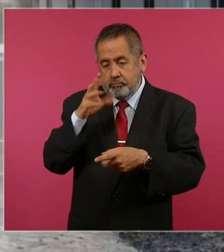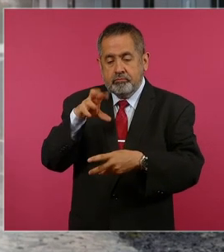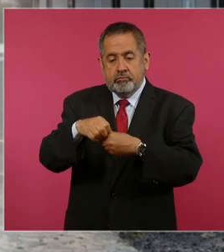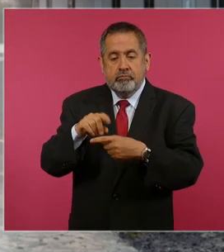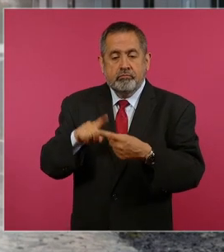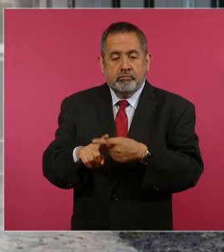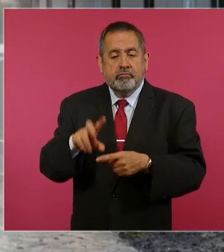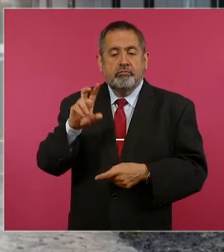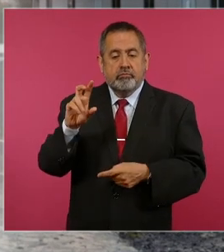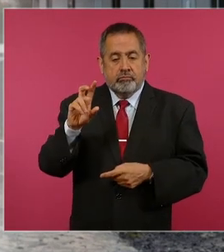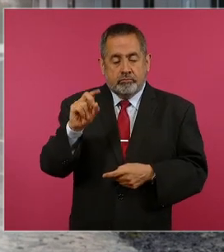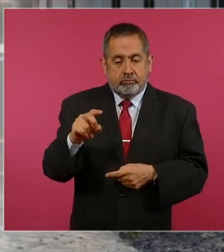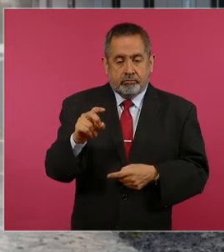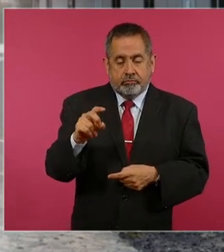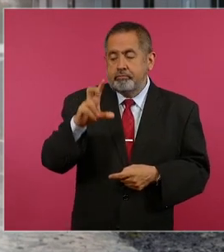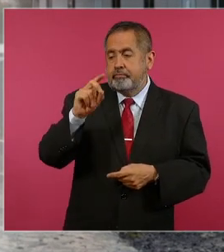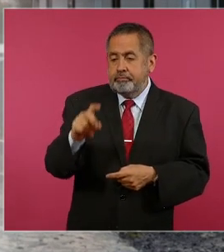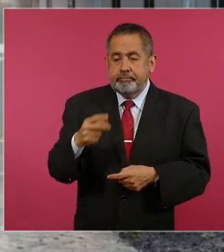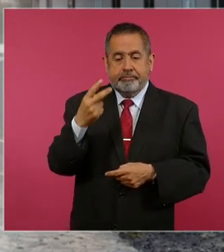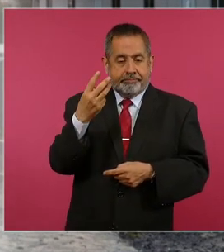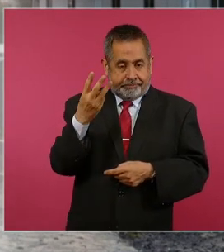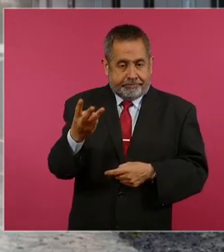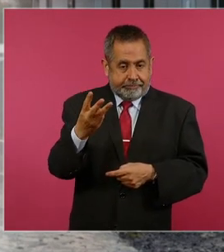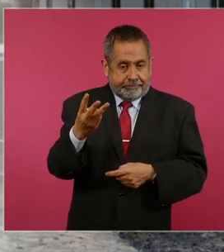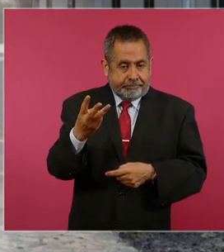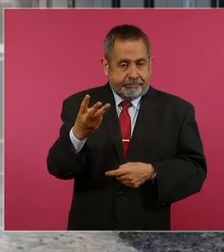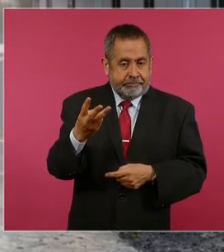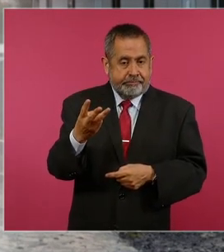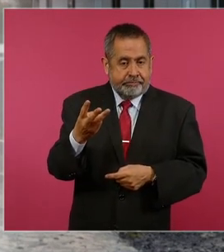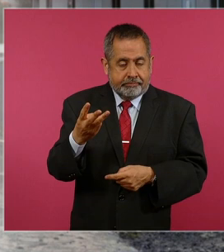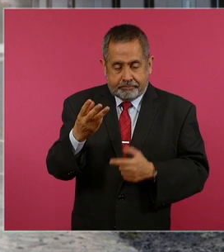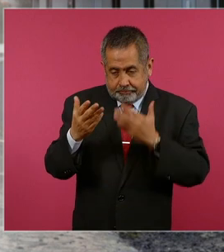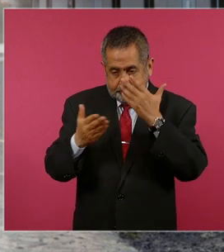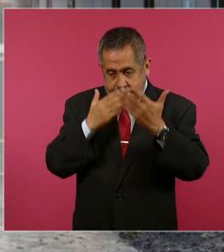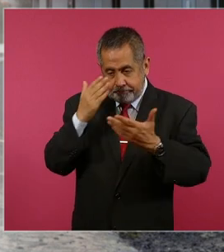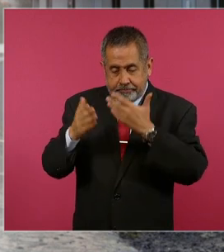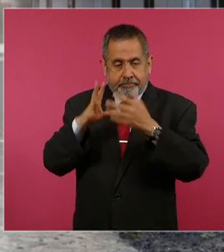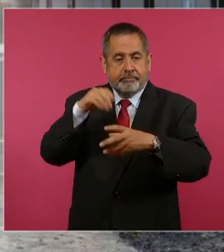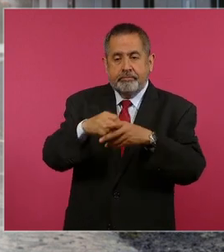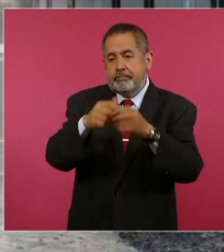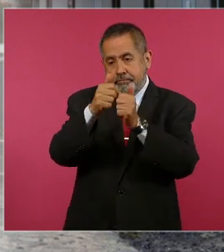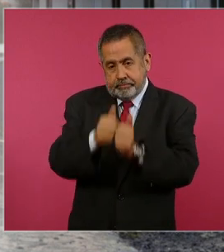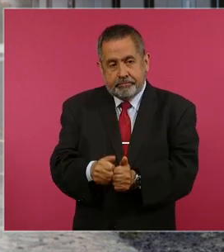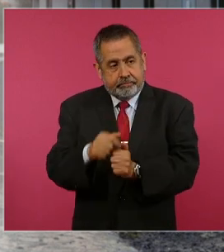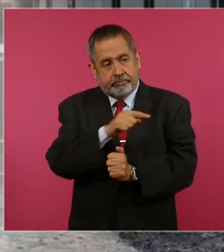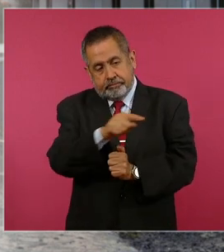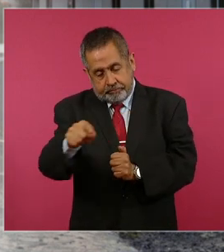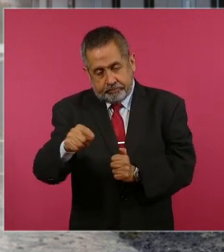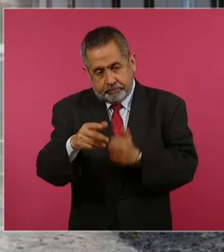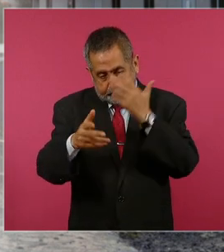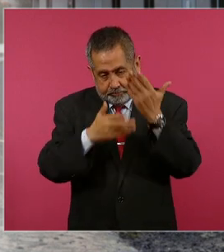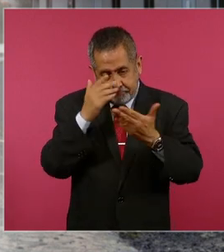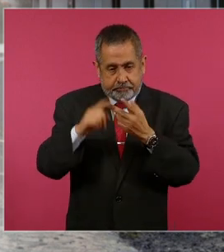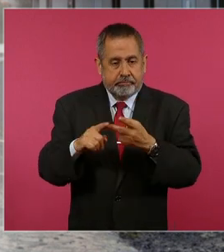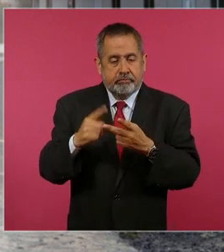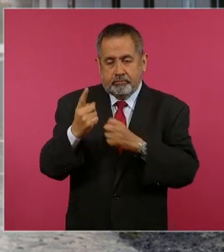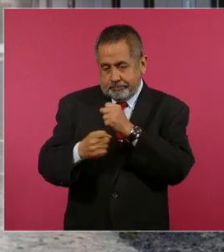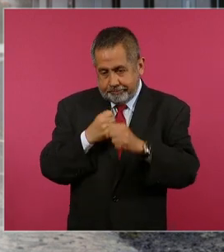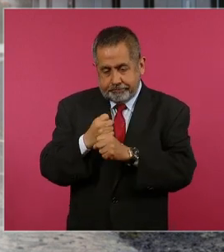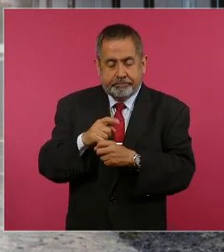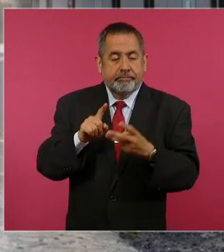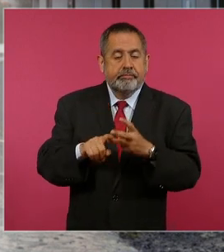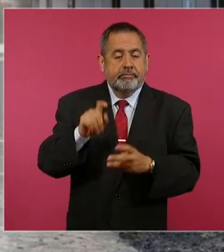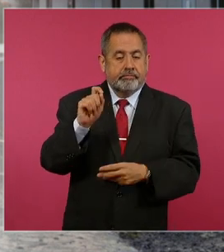inscritos, 33 de ellos se encuentran realizando su internado médico, 26 en